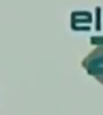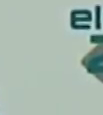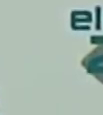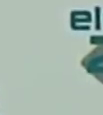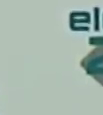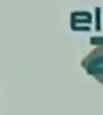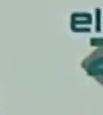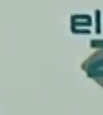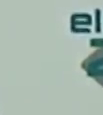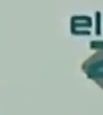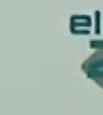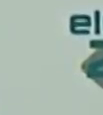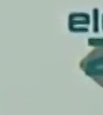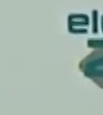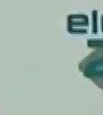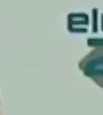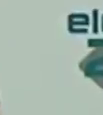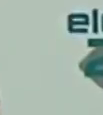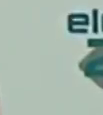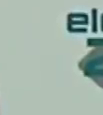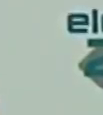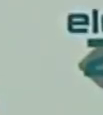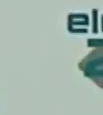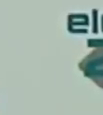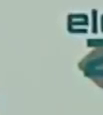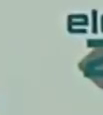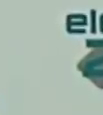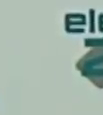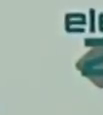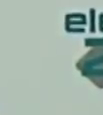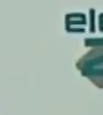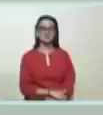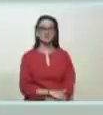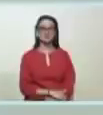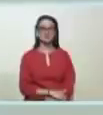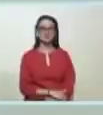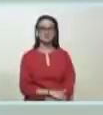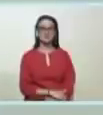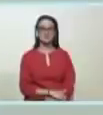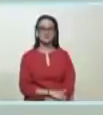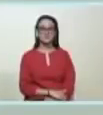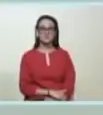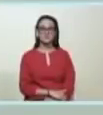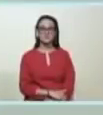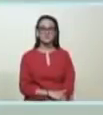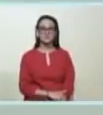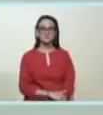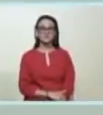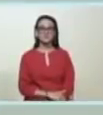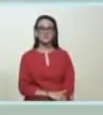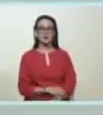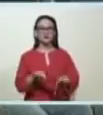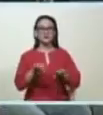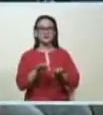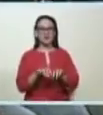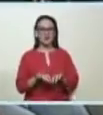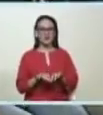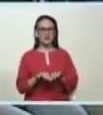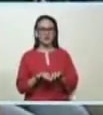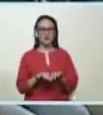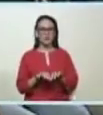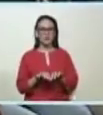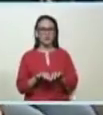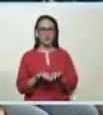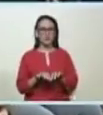ciudadanos rectores incorporados a los órganos subordinados del Poder Electoral, ciudadano secretario general y